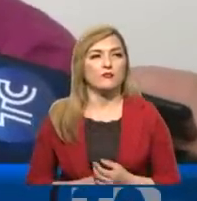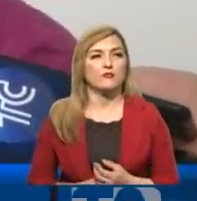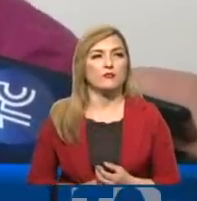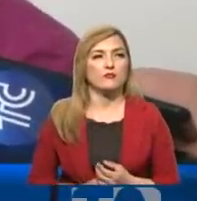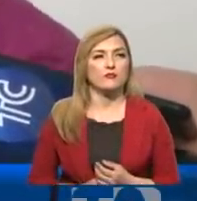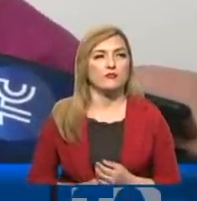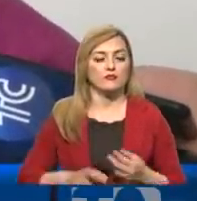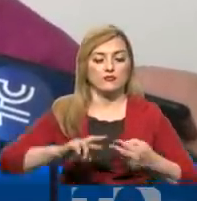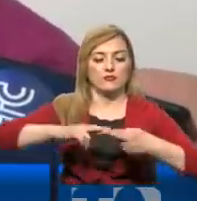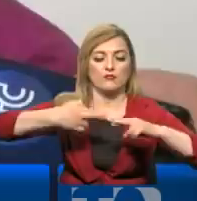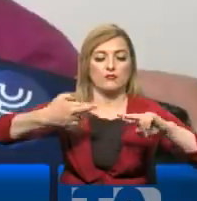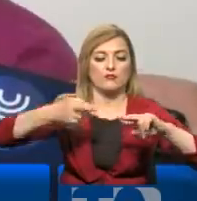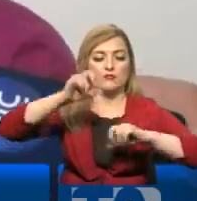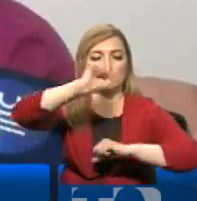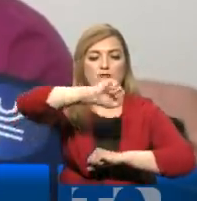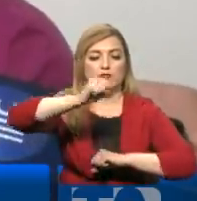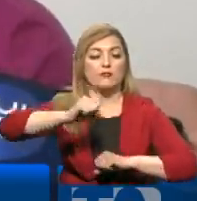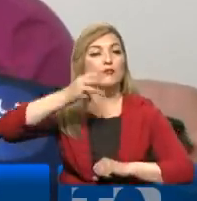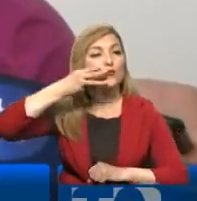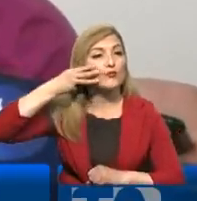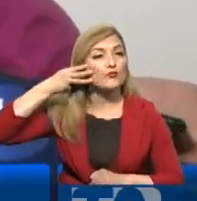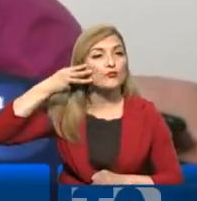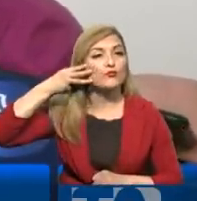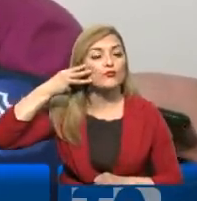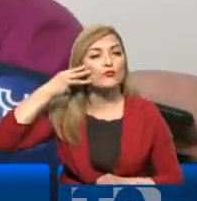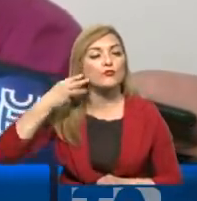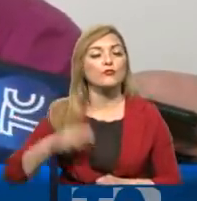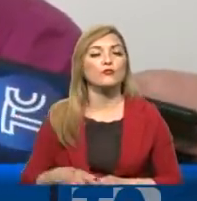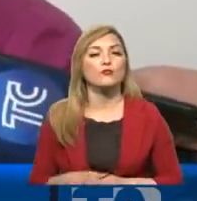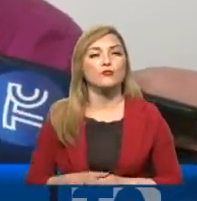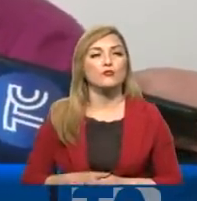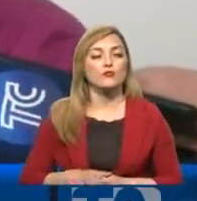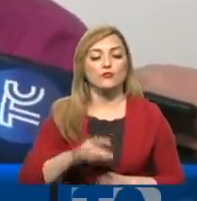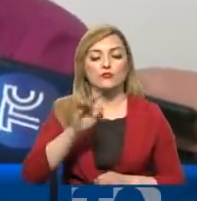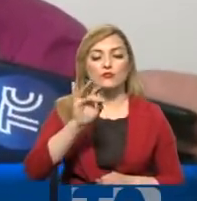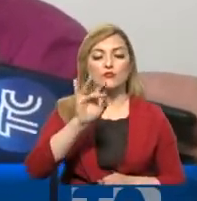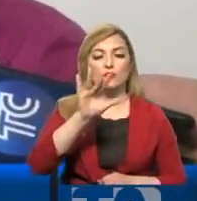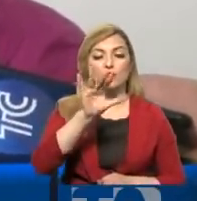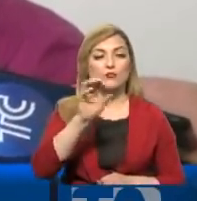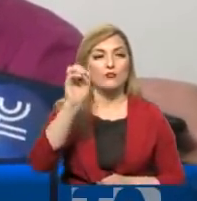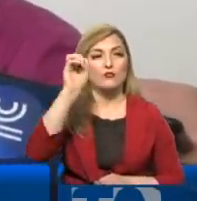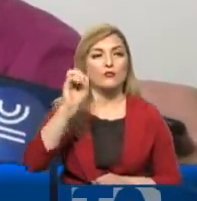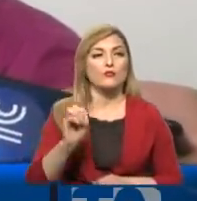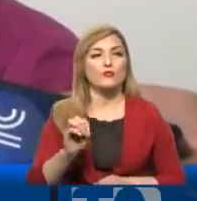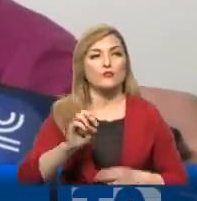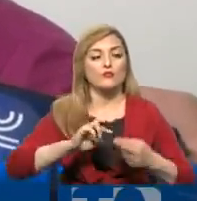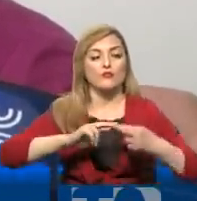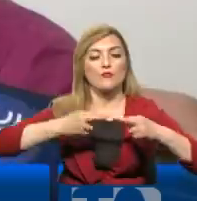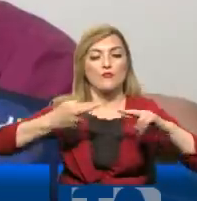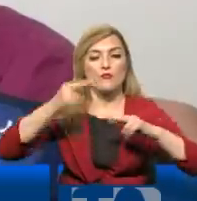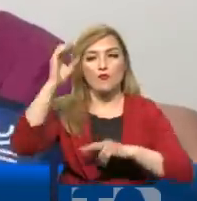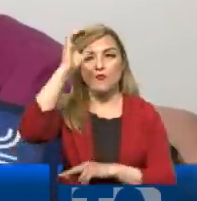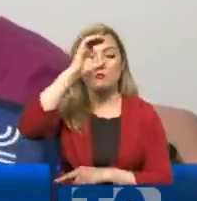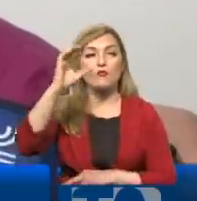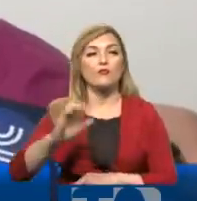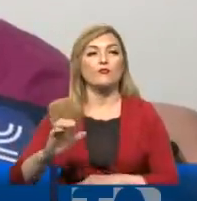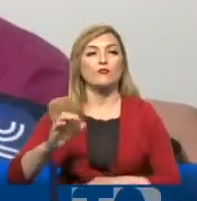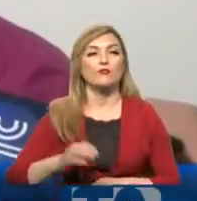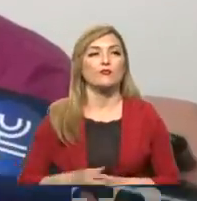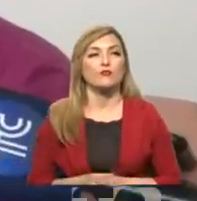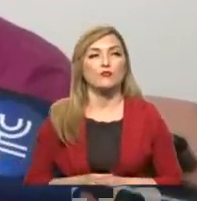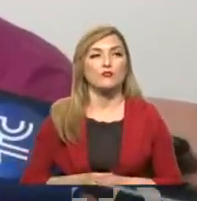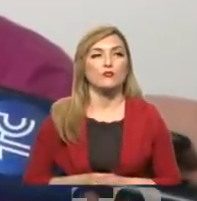región Sierra, de la región Amazónica y el 85% de la región Costa también. Entonces no se